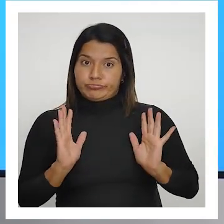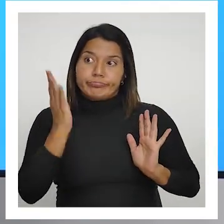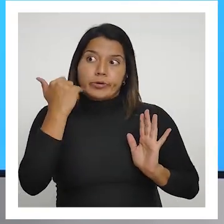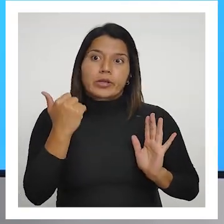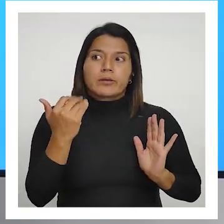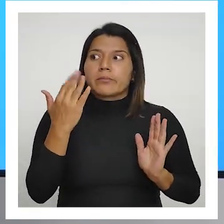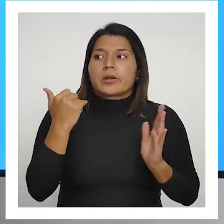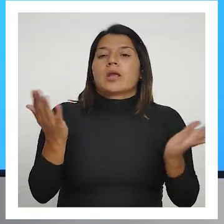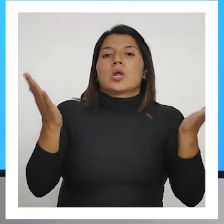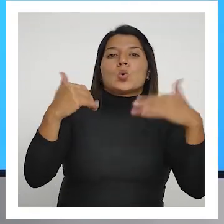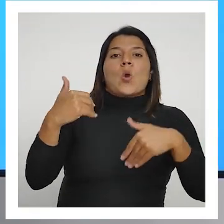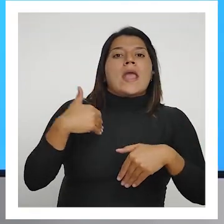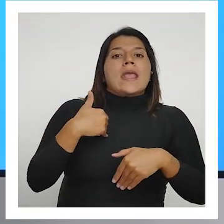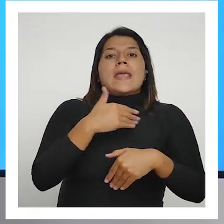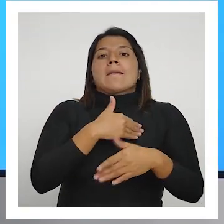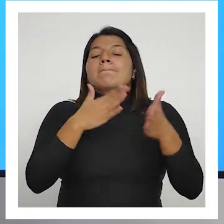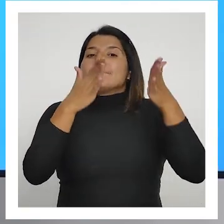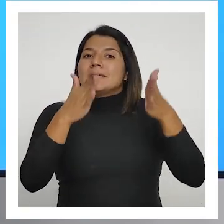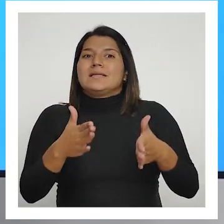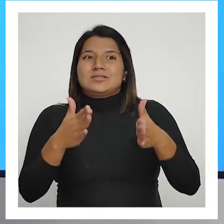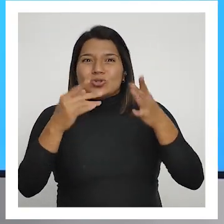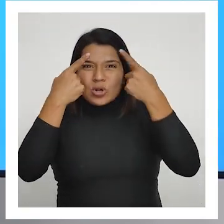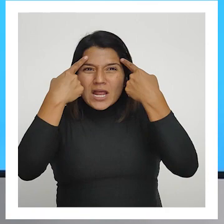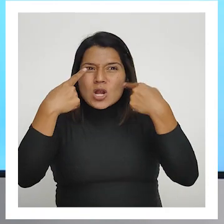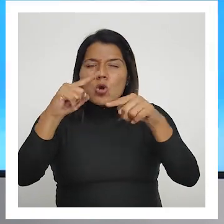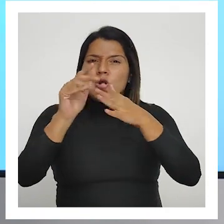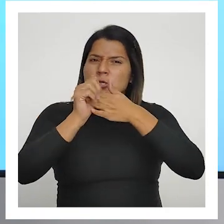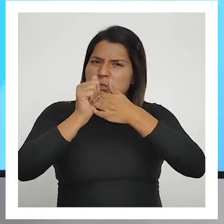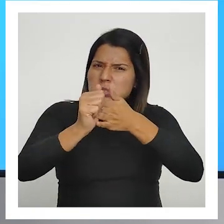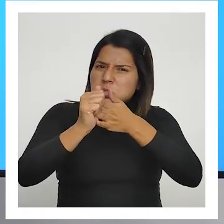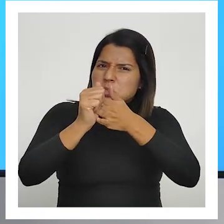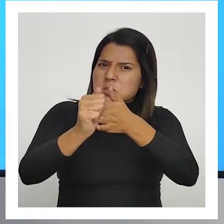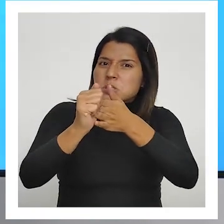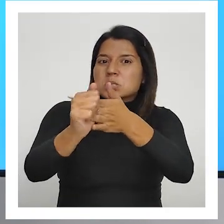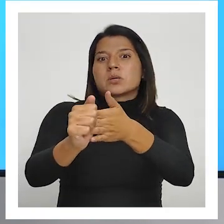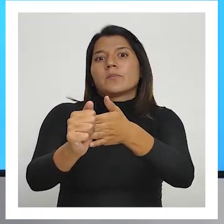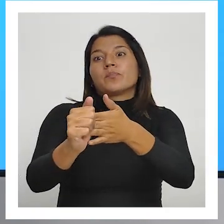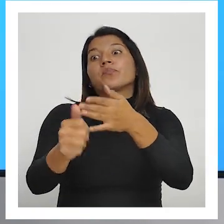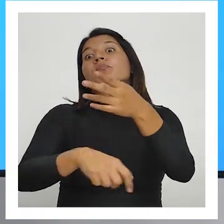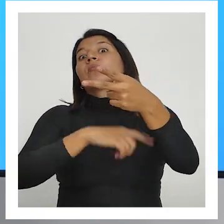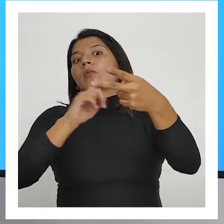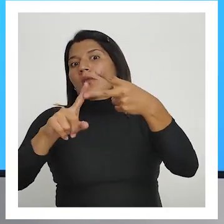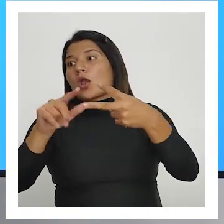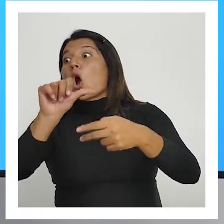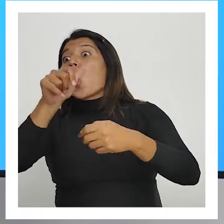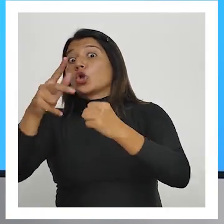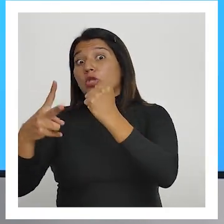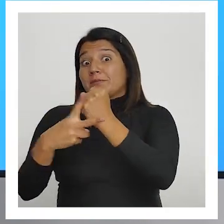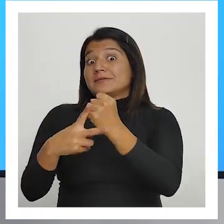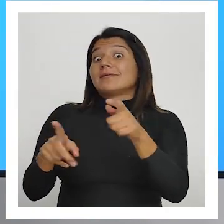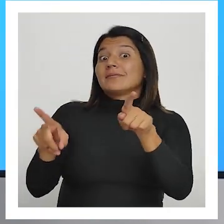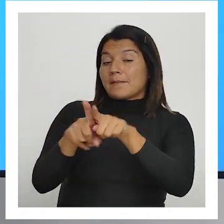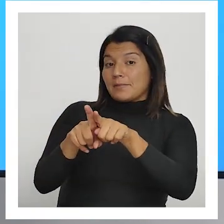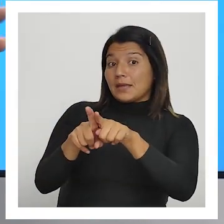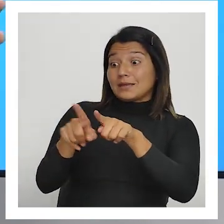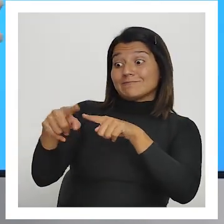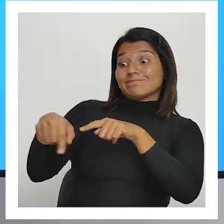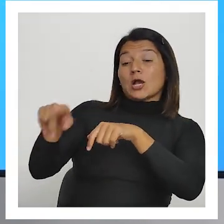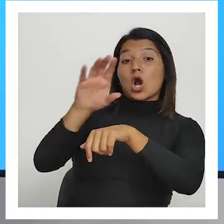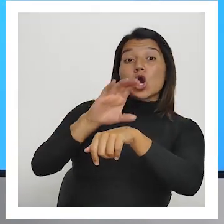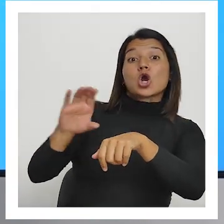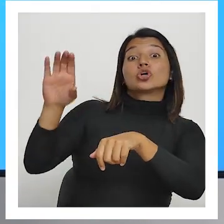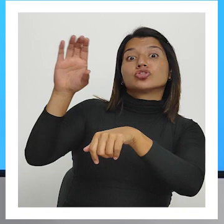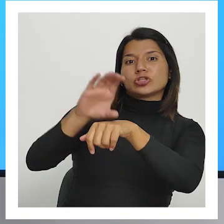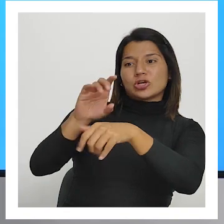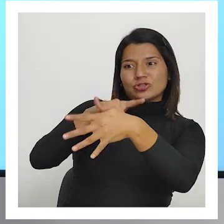Porque no hay un ministro que vaya marcando la ruta. Y ha habido ocasiones también en que los